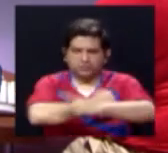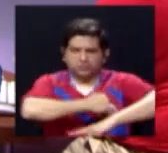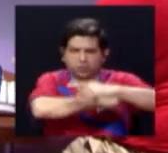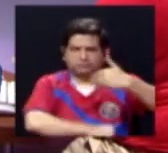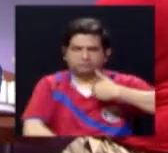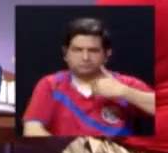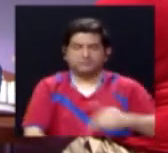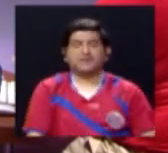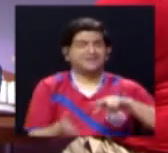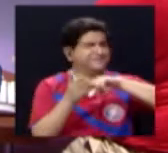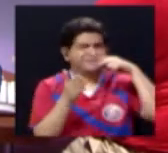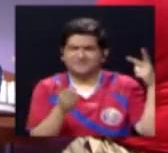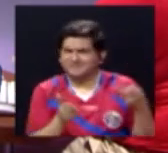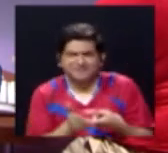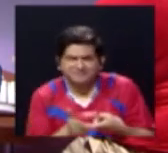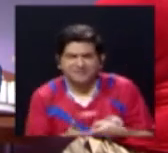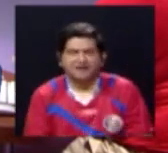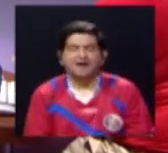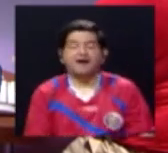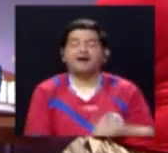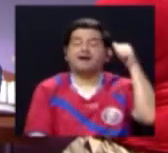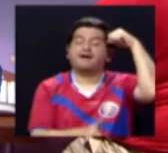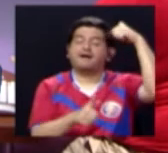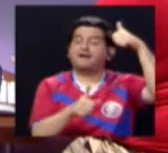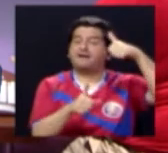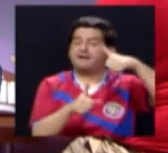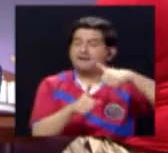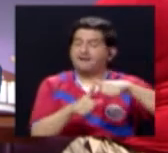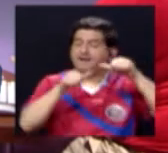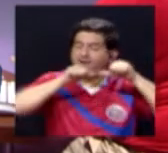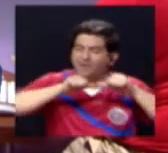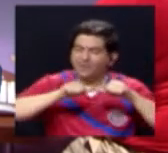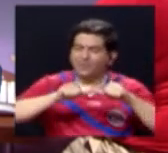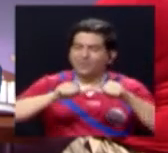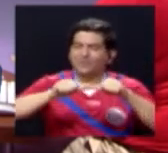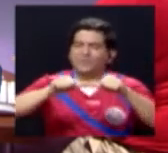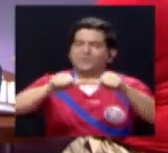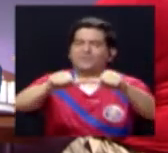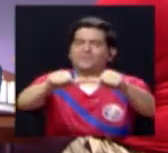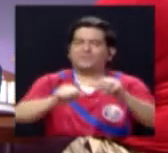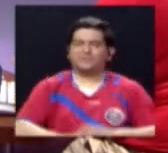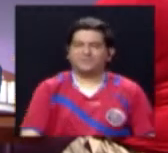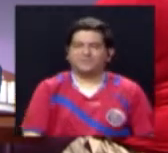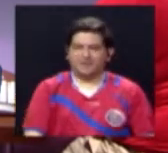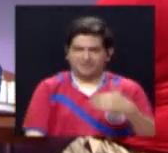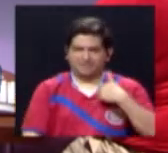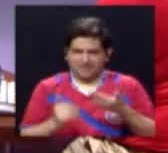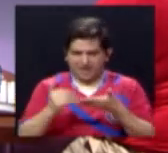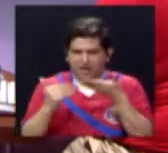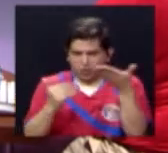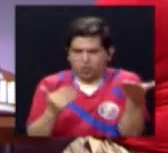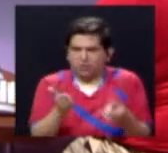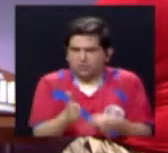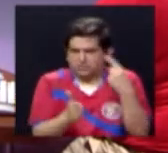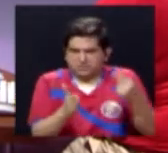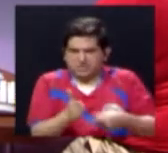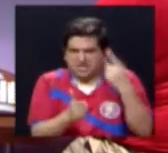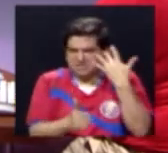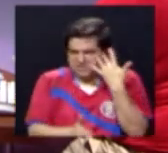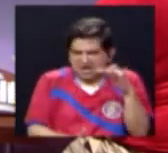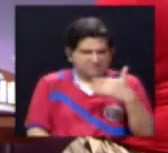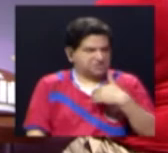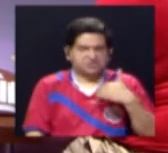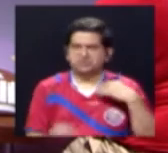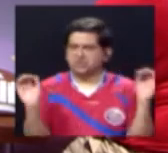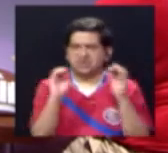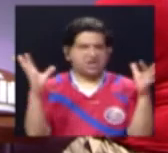país significa un recordatorio perenne de que hay cosas que a veces parecen que